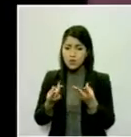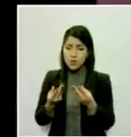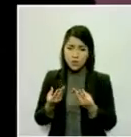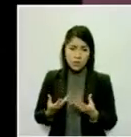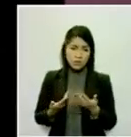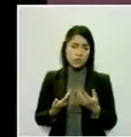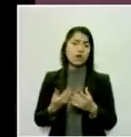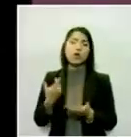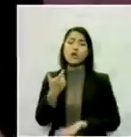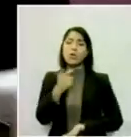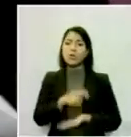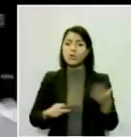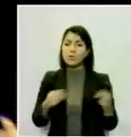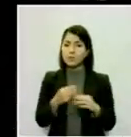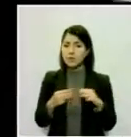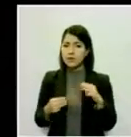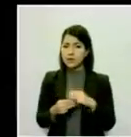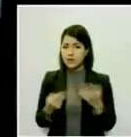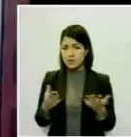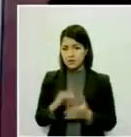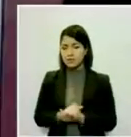Sí, del colegio, del Colegio de Bachilleres.